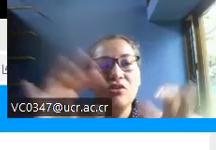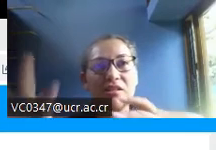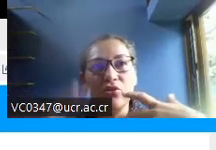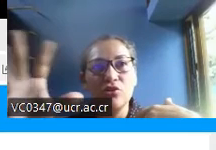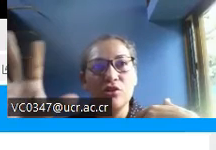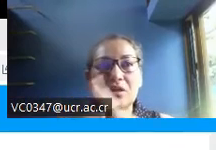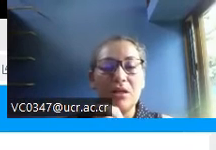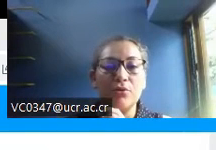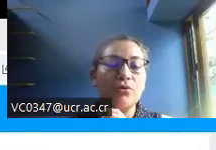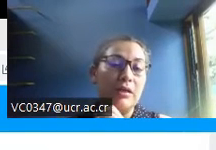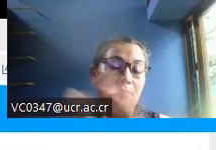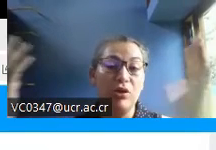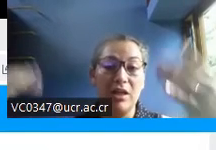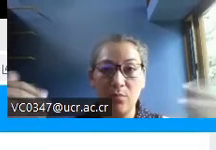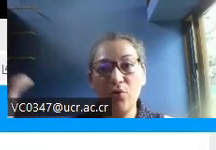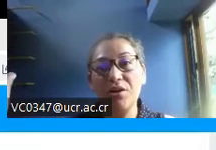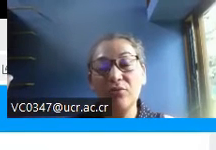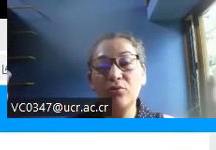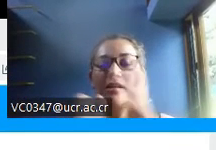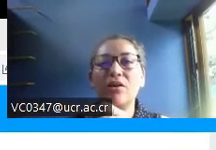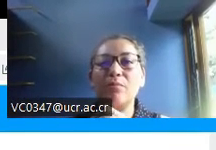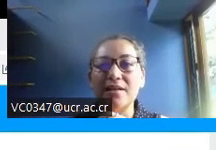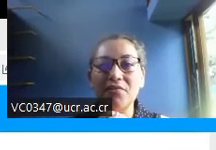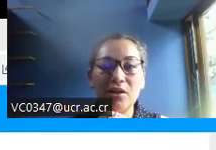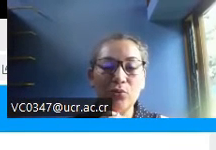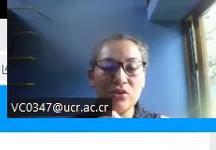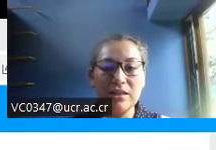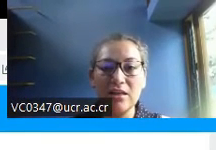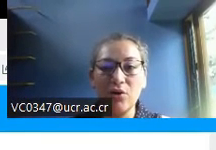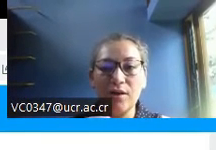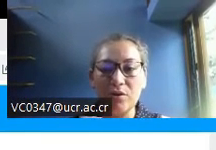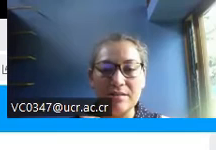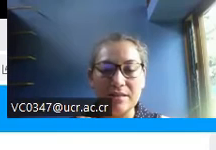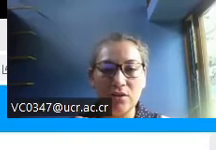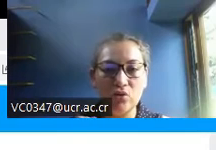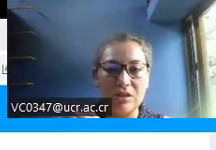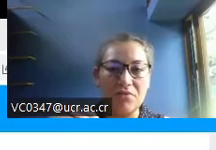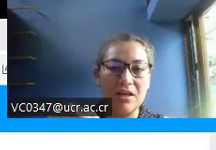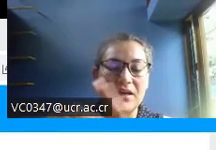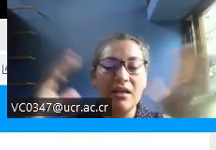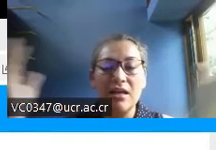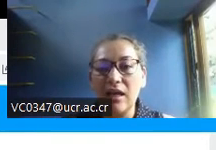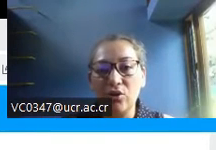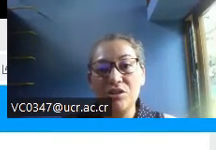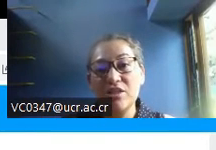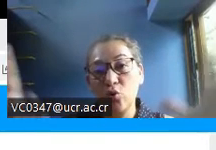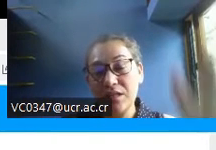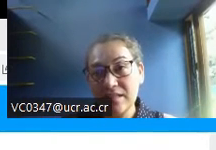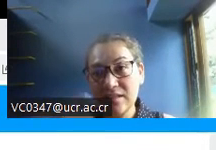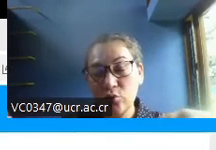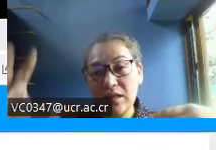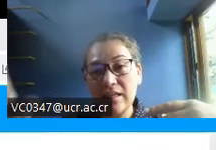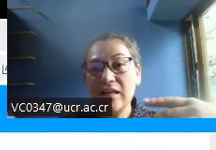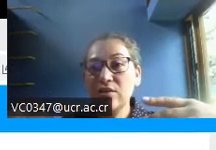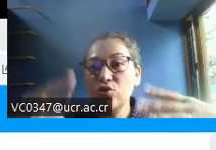las cosas y entonces lo vayan viendo. Por ejemplo, ¿verdad? Utilizando la pizarra de luz que tiene ahora la Universidad de Costa Rica. Entonces, yo